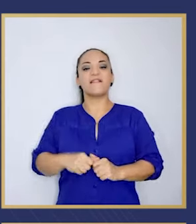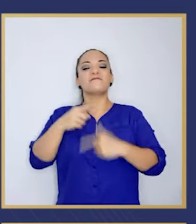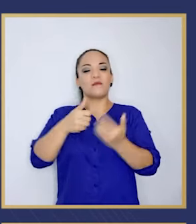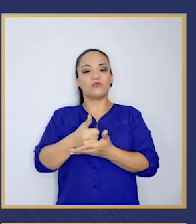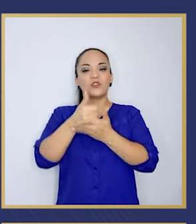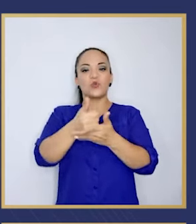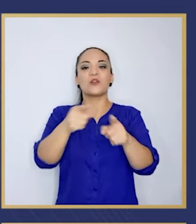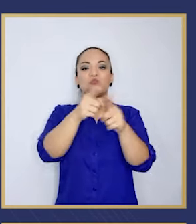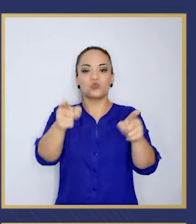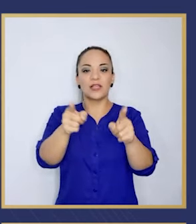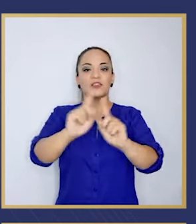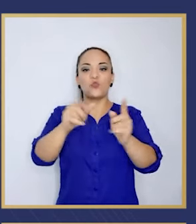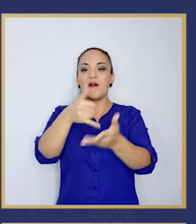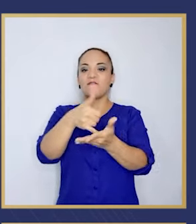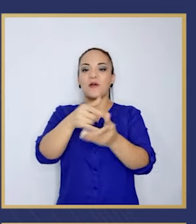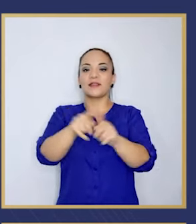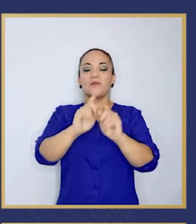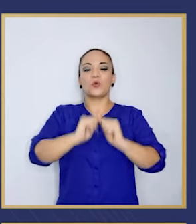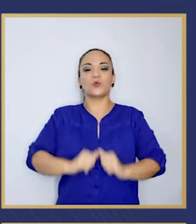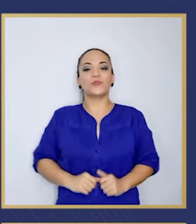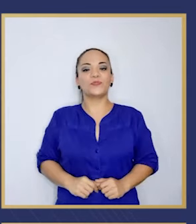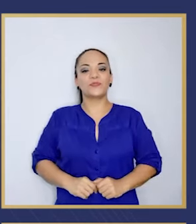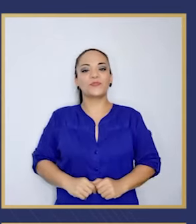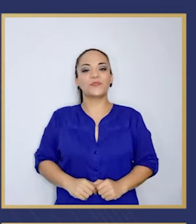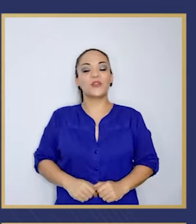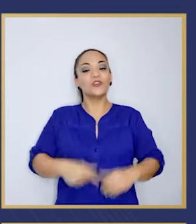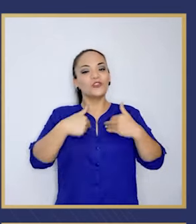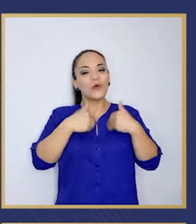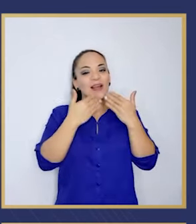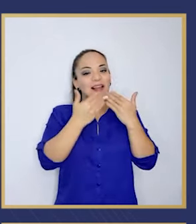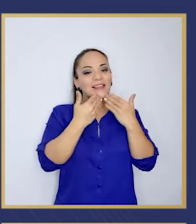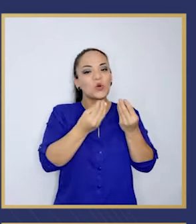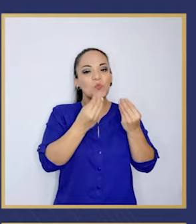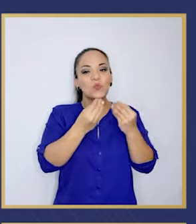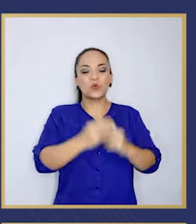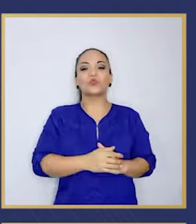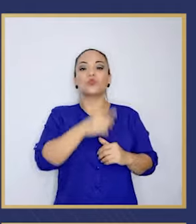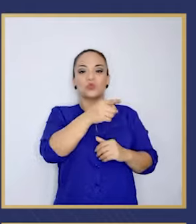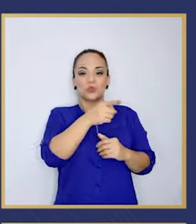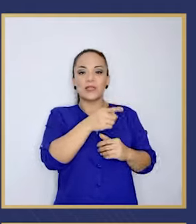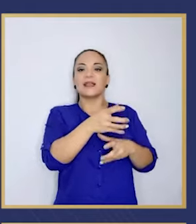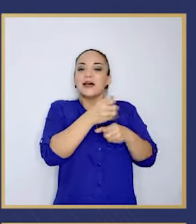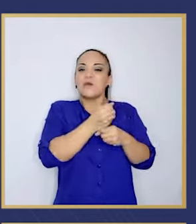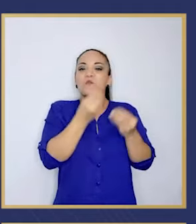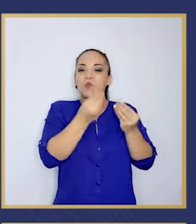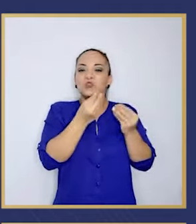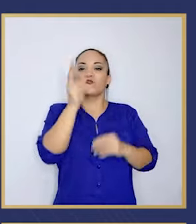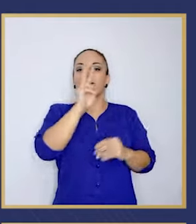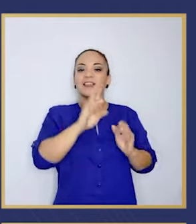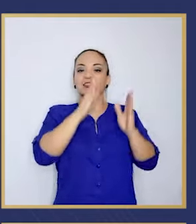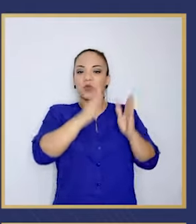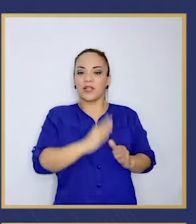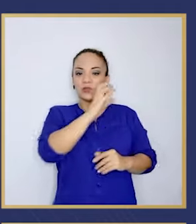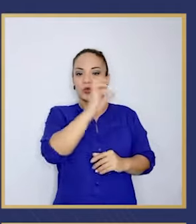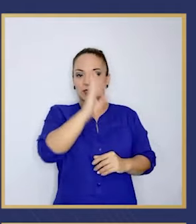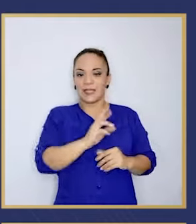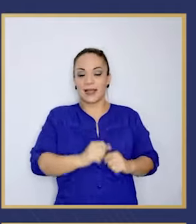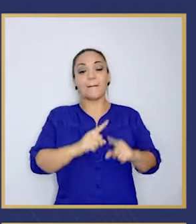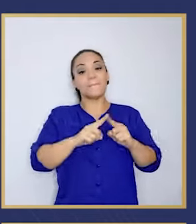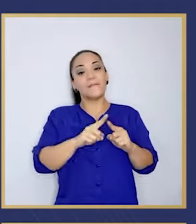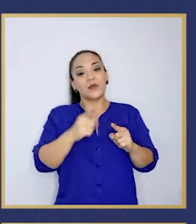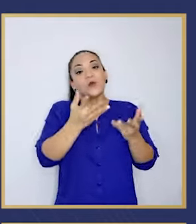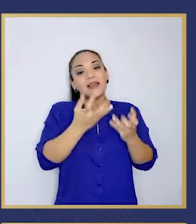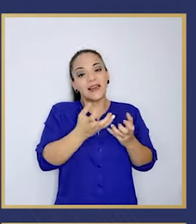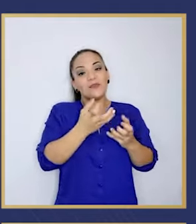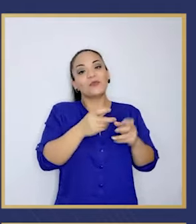aflojar, ayudarlos a que ustedes no aflojen. Yo le agradezco mucho como ustedes han acogido tantos venezolanos en Costa Rica, pero